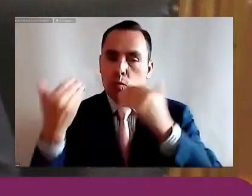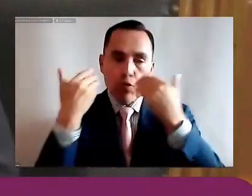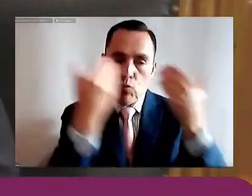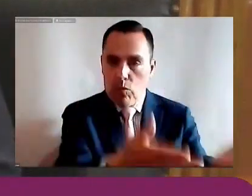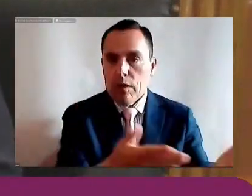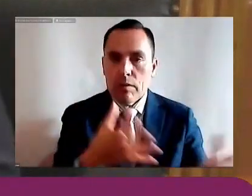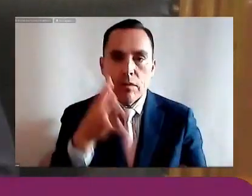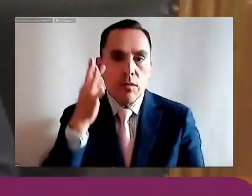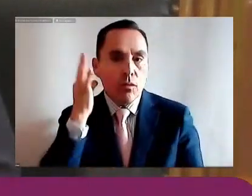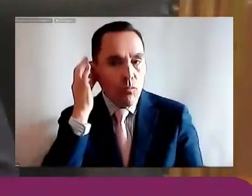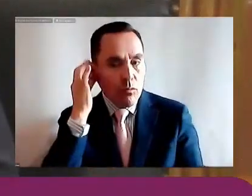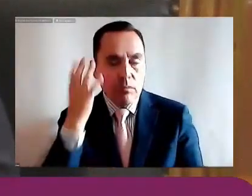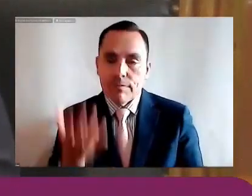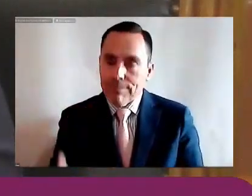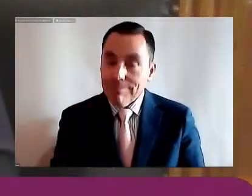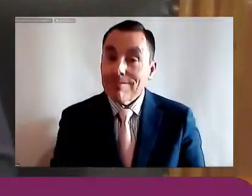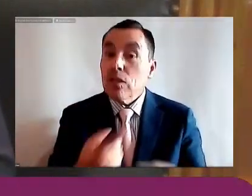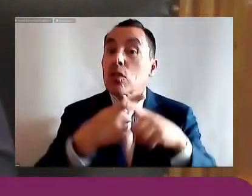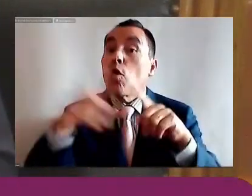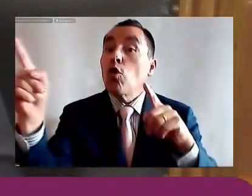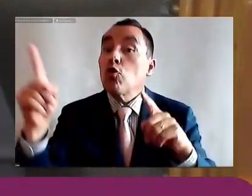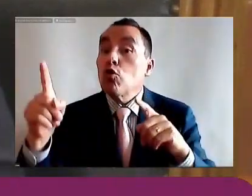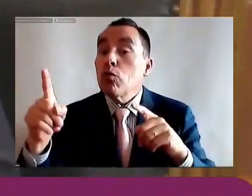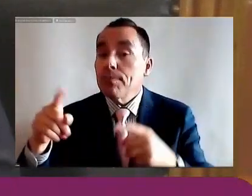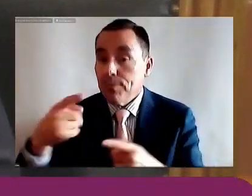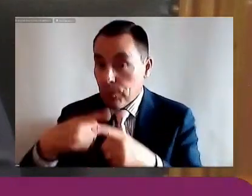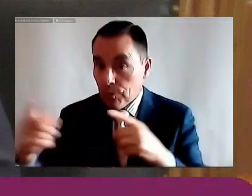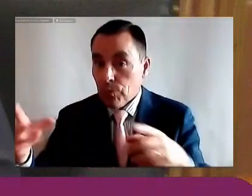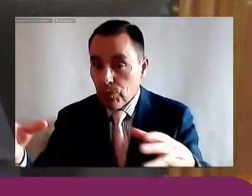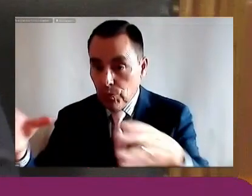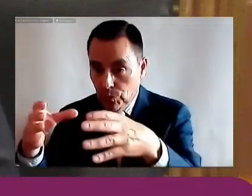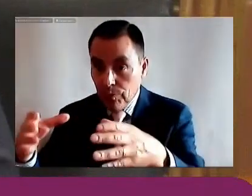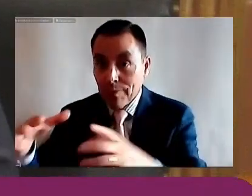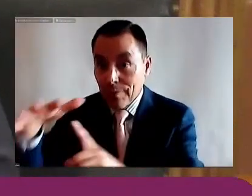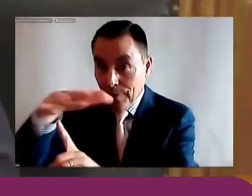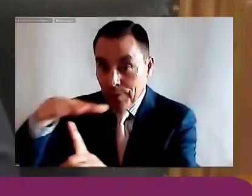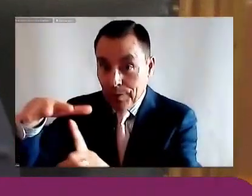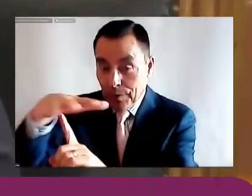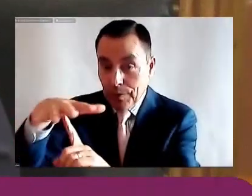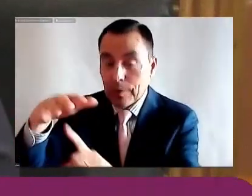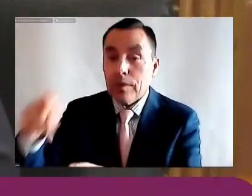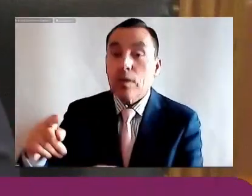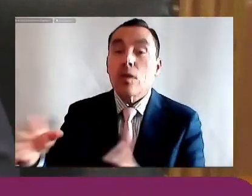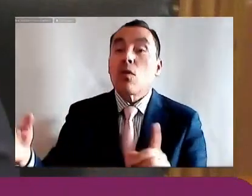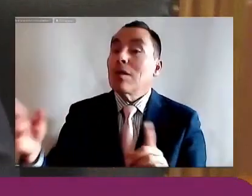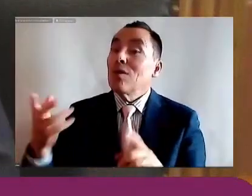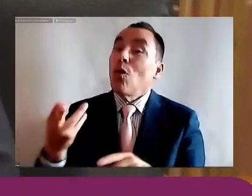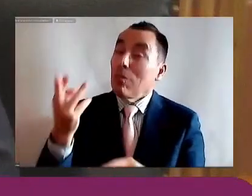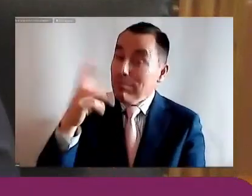ámbito sucesorio, otros casos que también nos vuelven a este tema de violencia, se